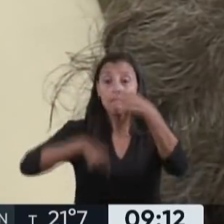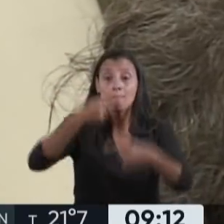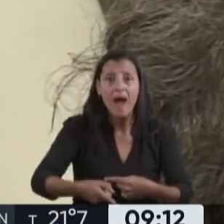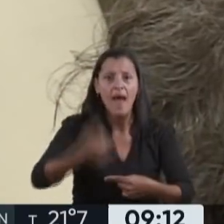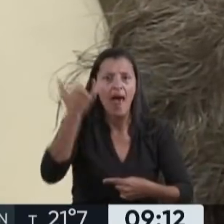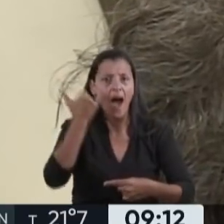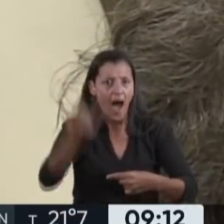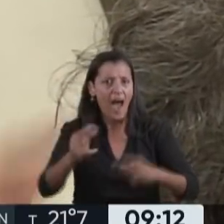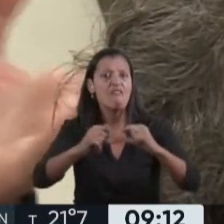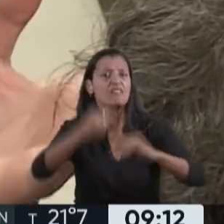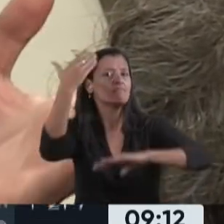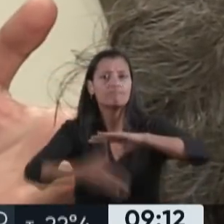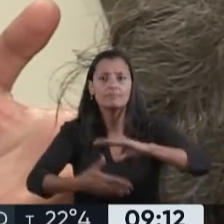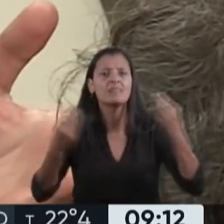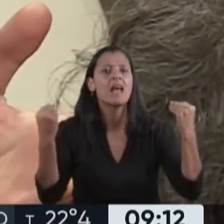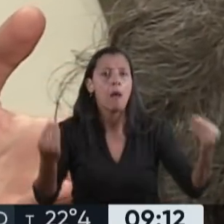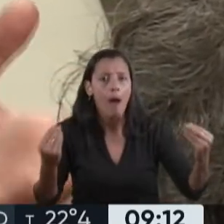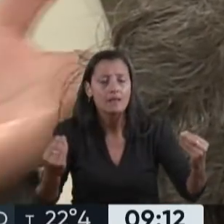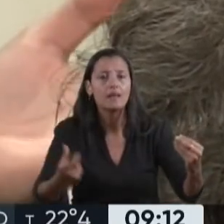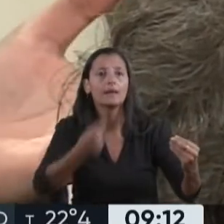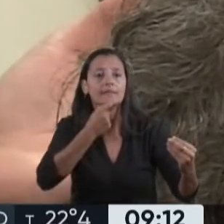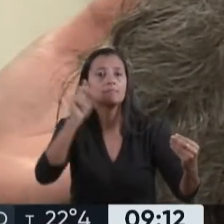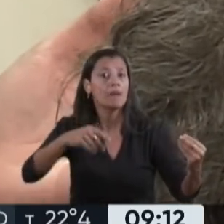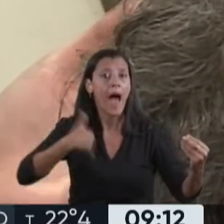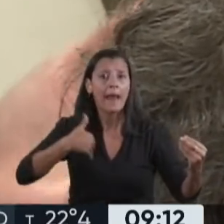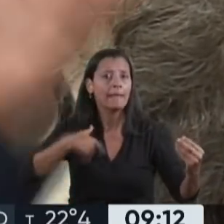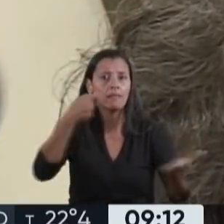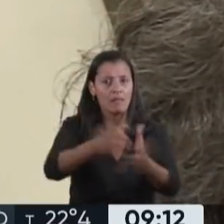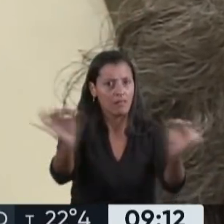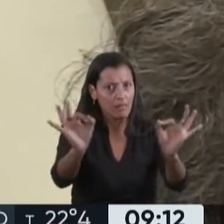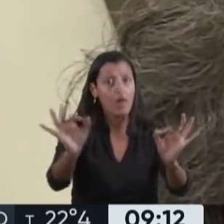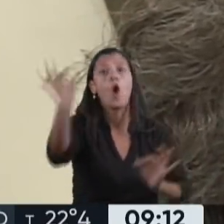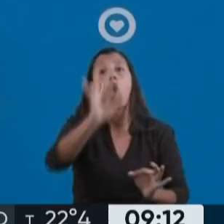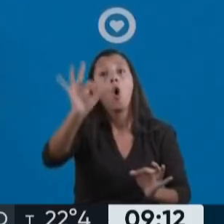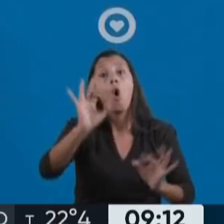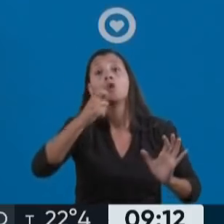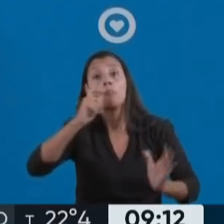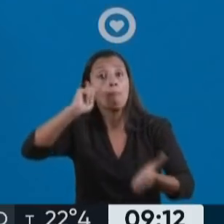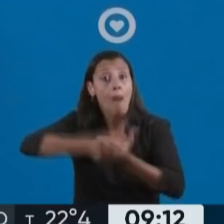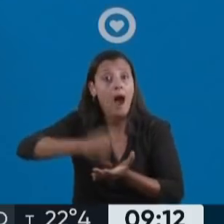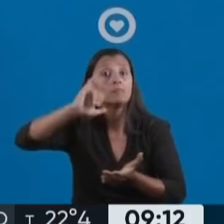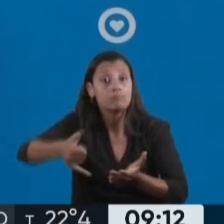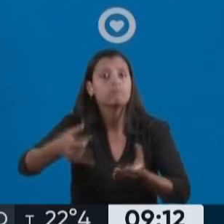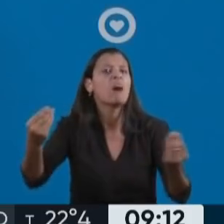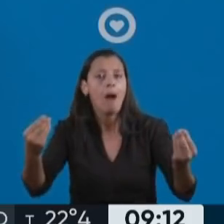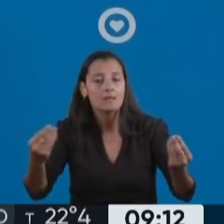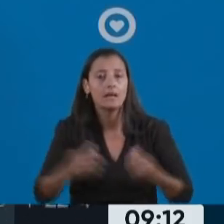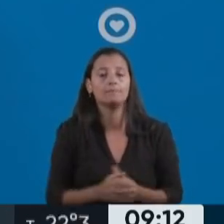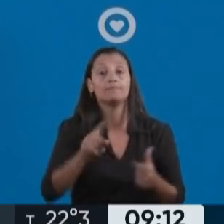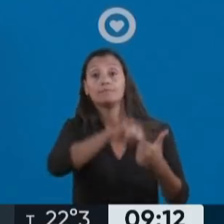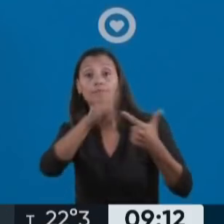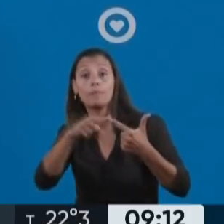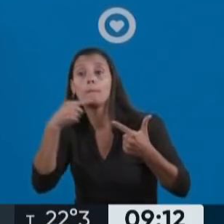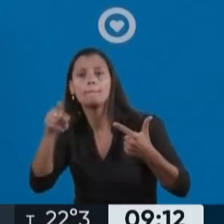hay un vencimiento. ¿Qué va a pasar si Argentina no paga mañana o si va a pagar? Y la otra